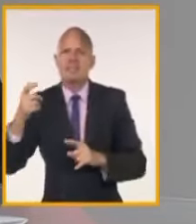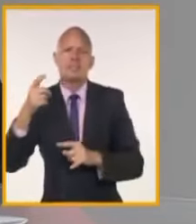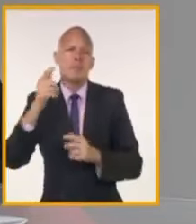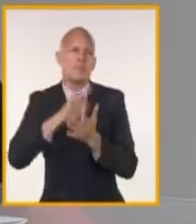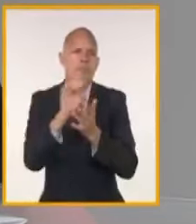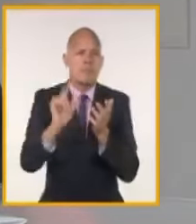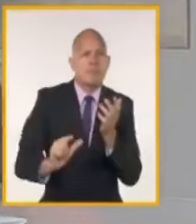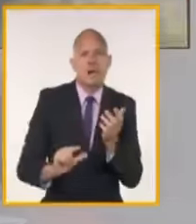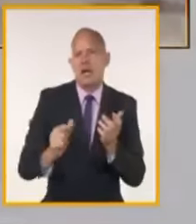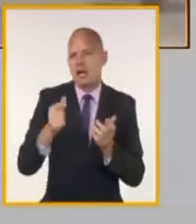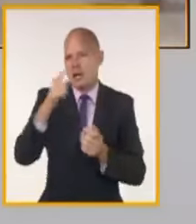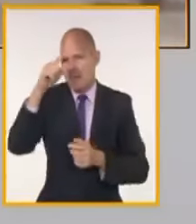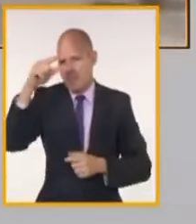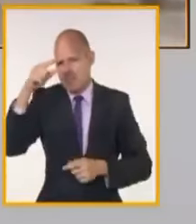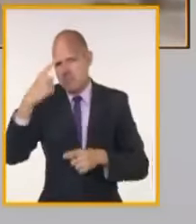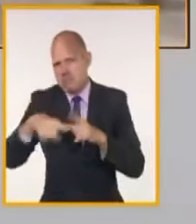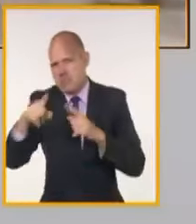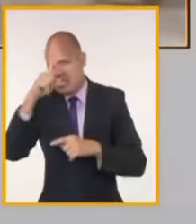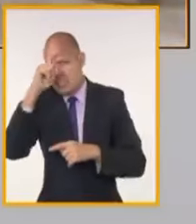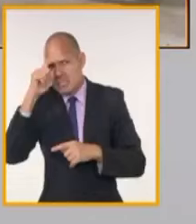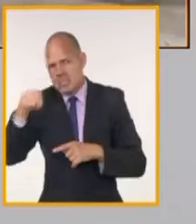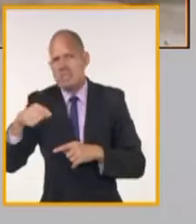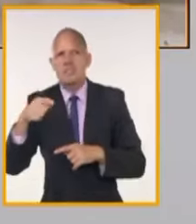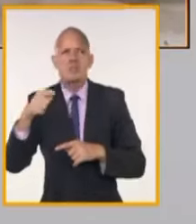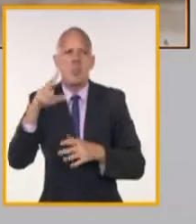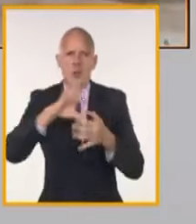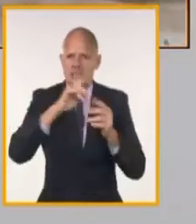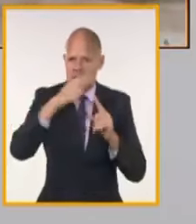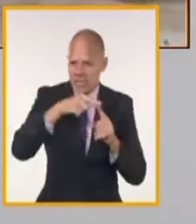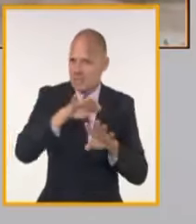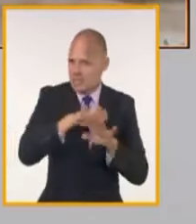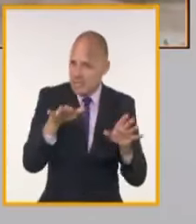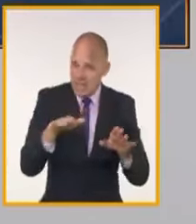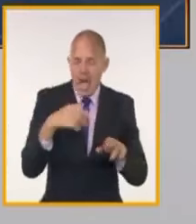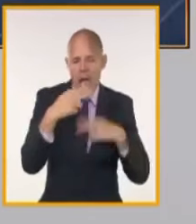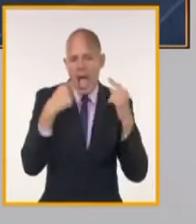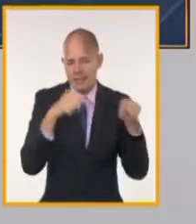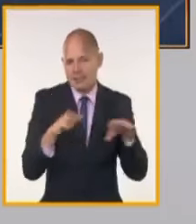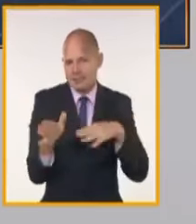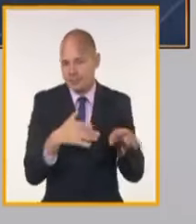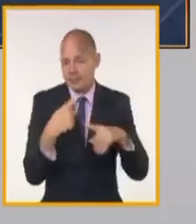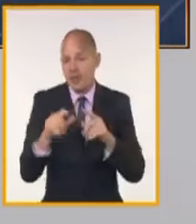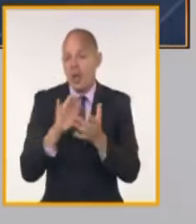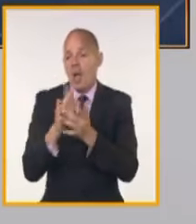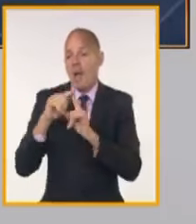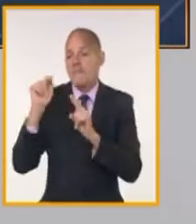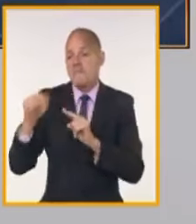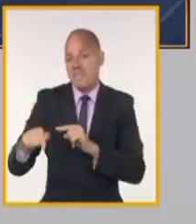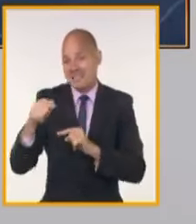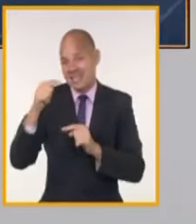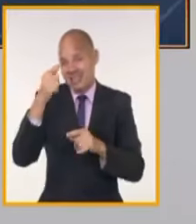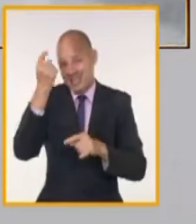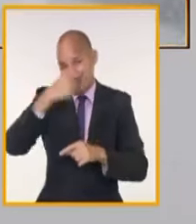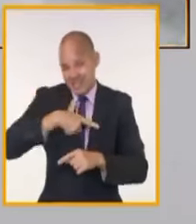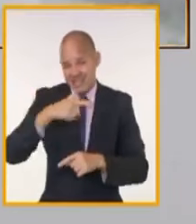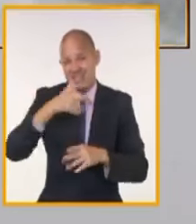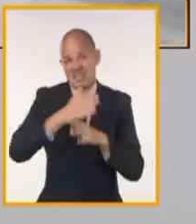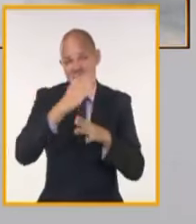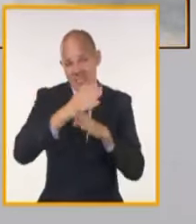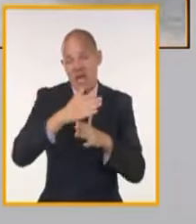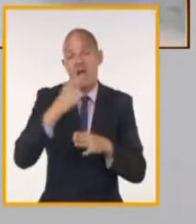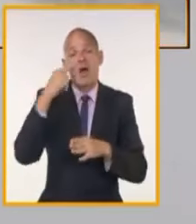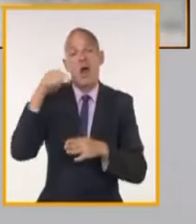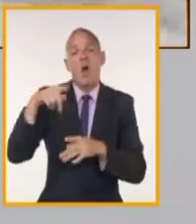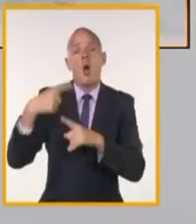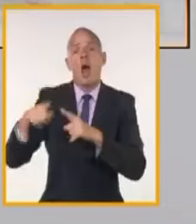en todas esas provincias ya hay al menos un parque en ejecución en matanza cieo Ávila Santiago Camagüey y Artemisa esas